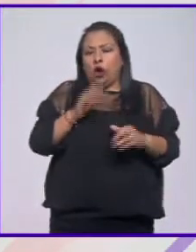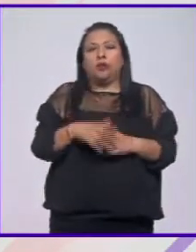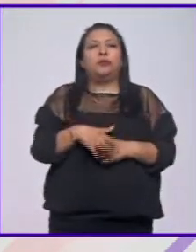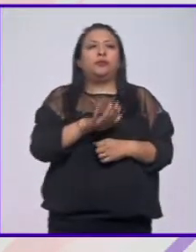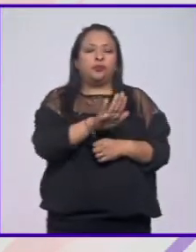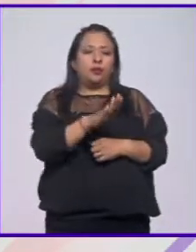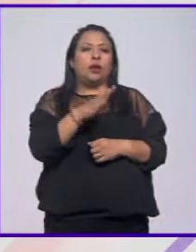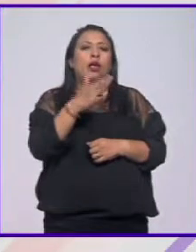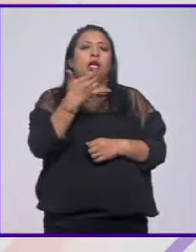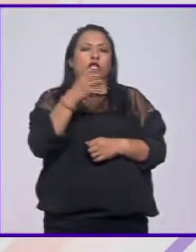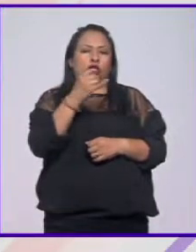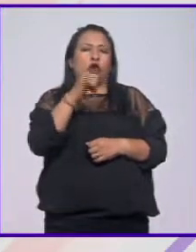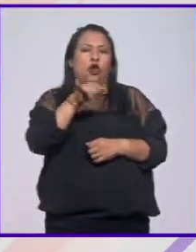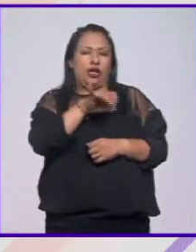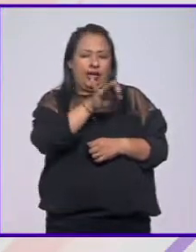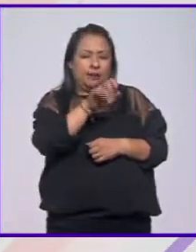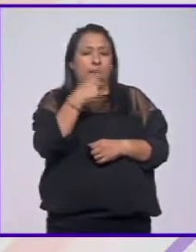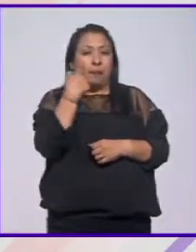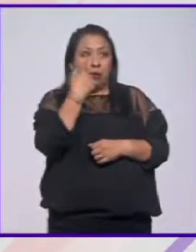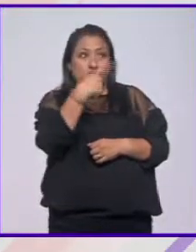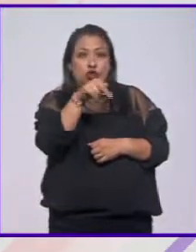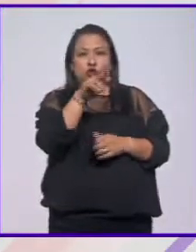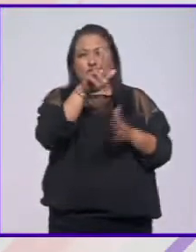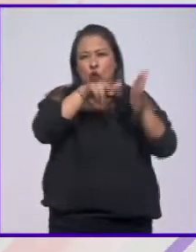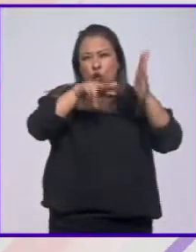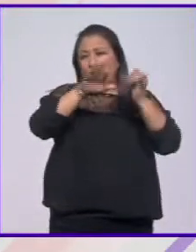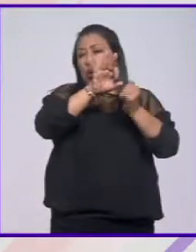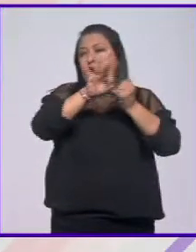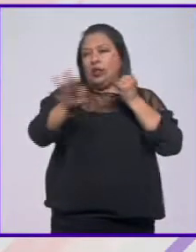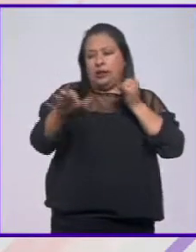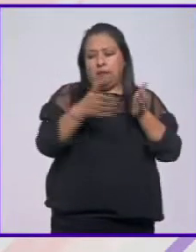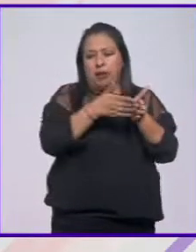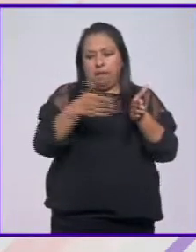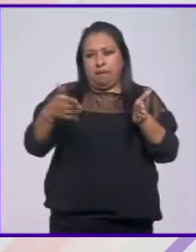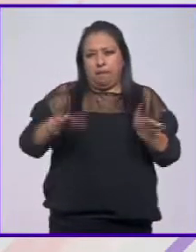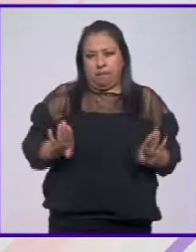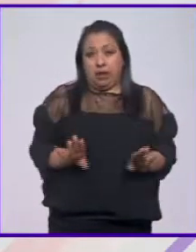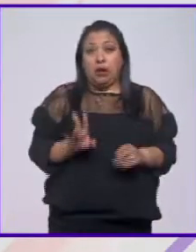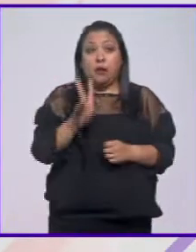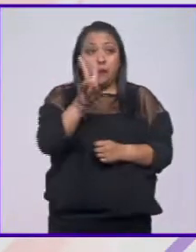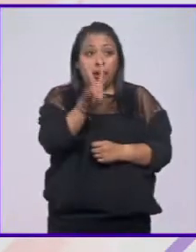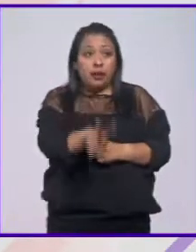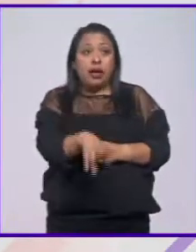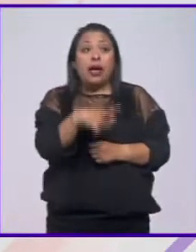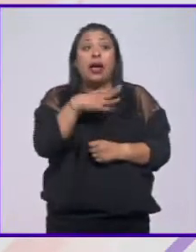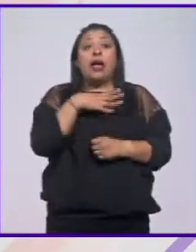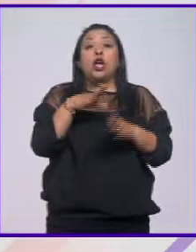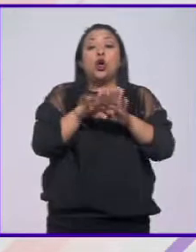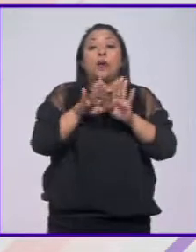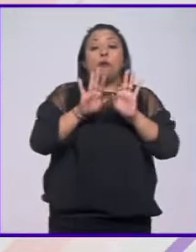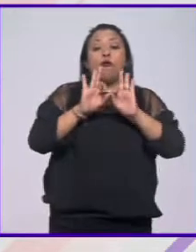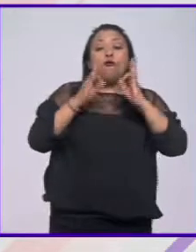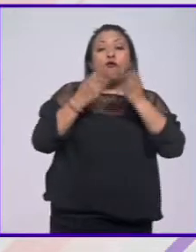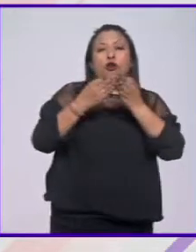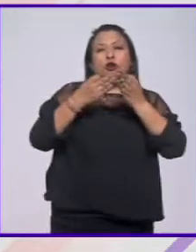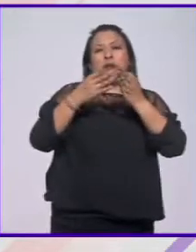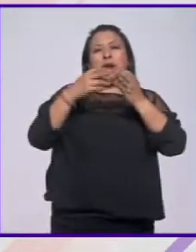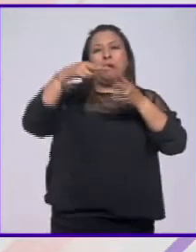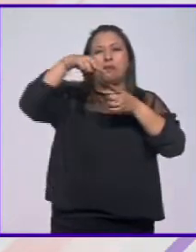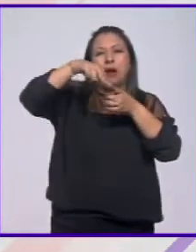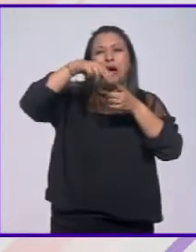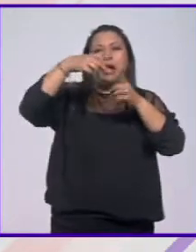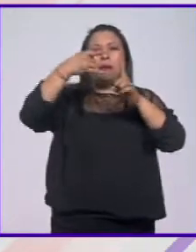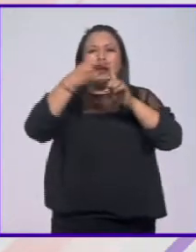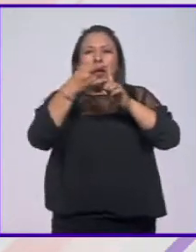Jorge, vemos que tus obras en esta última etapa efectivamente son de tendencia de geometrismo abstracto,